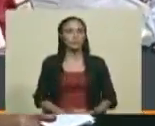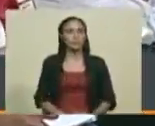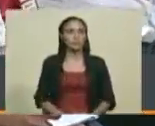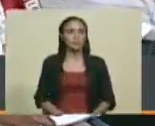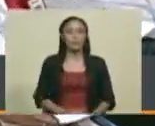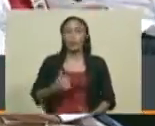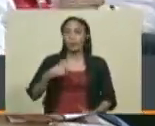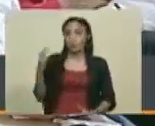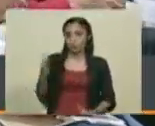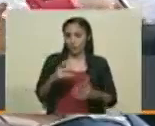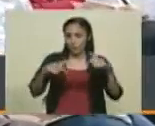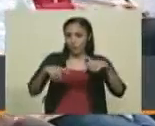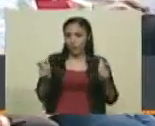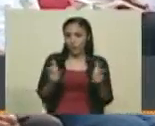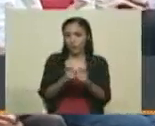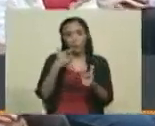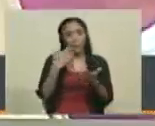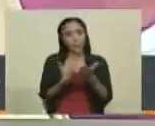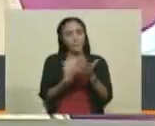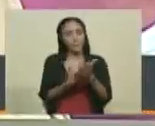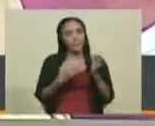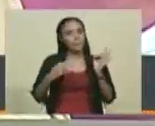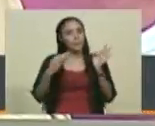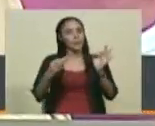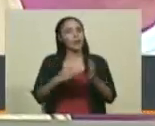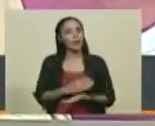hoy. He venido